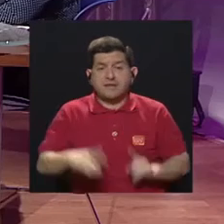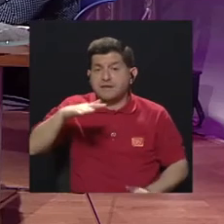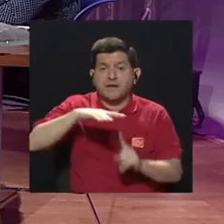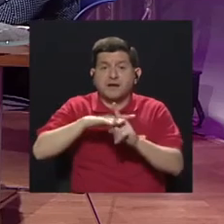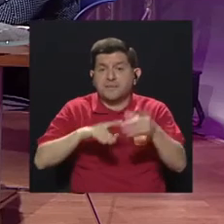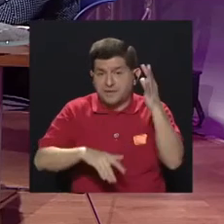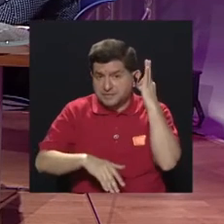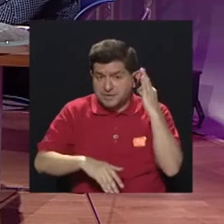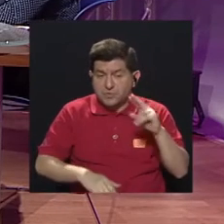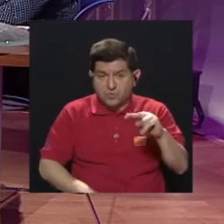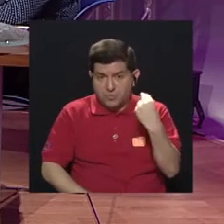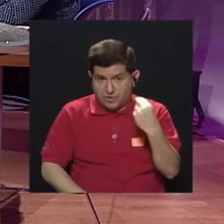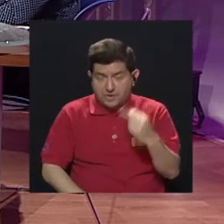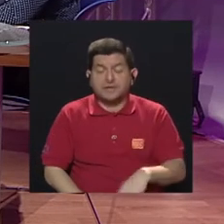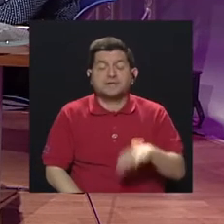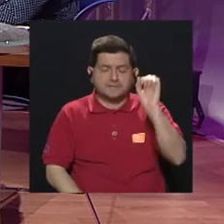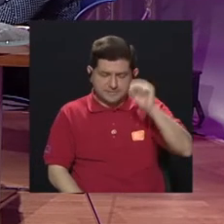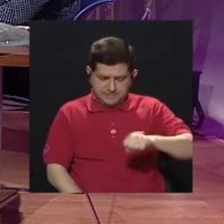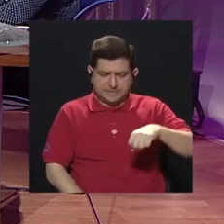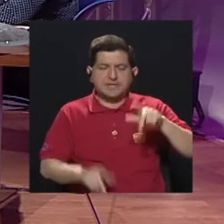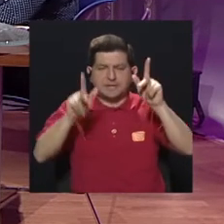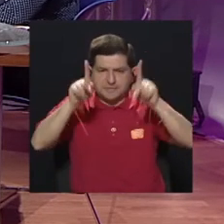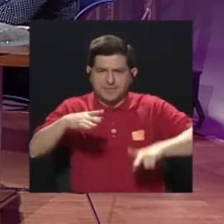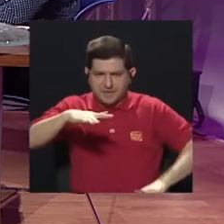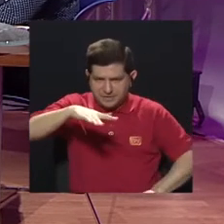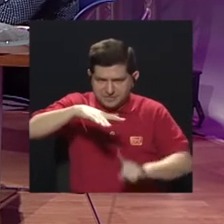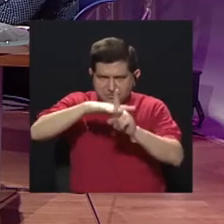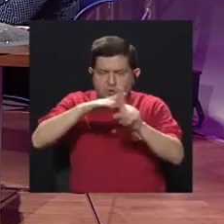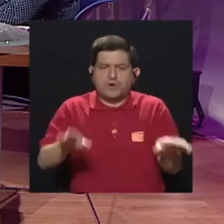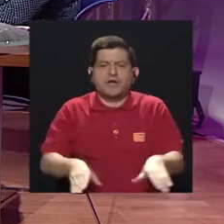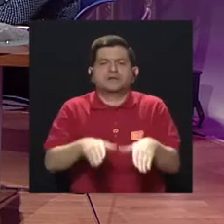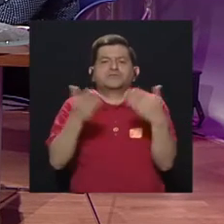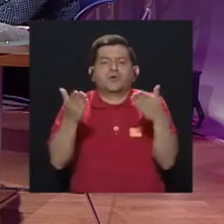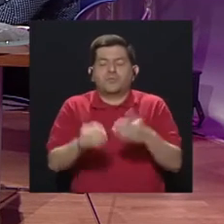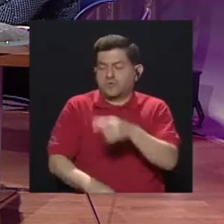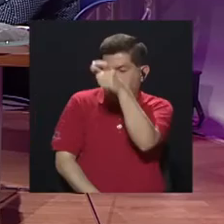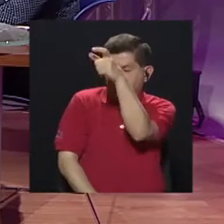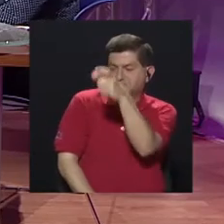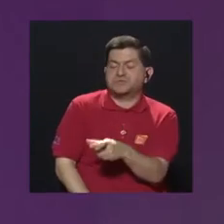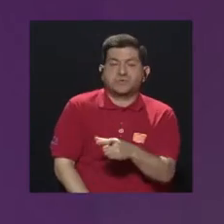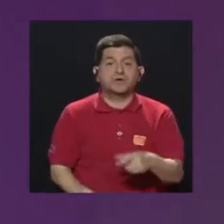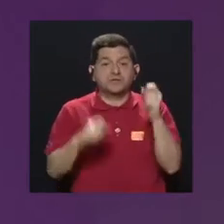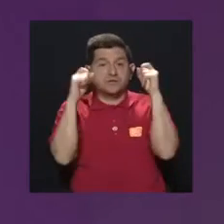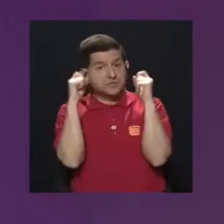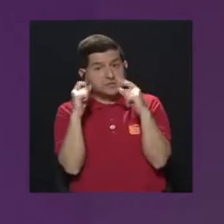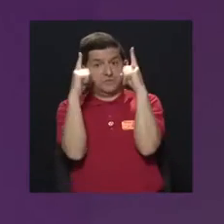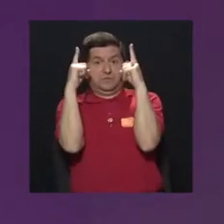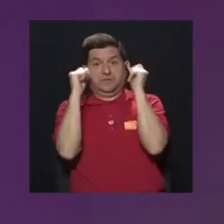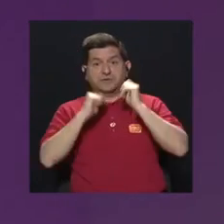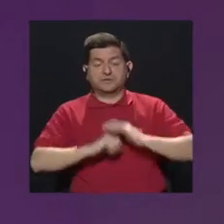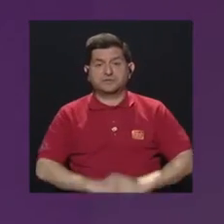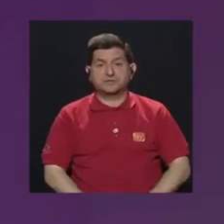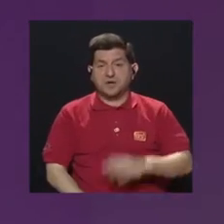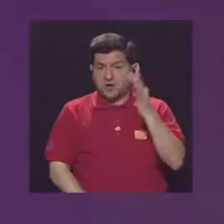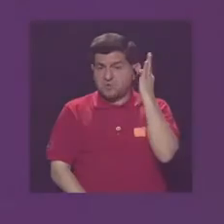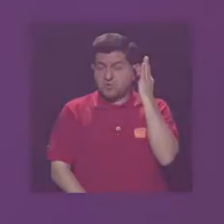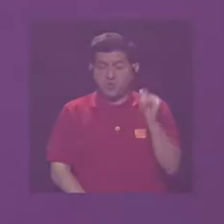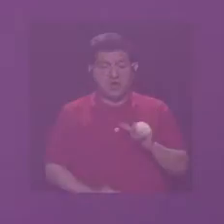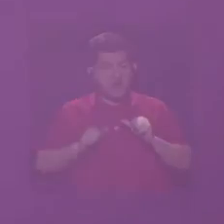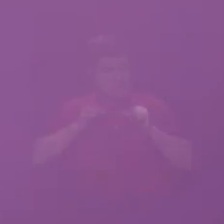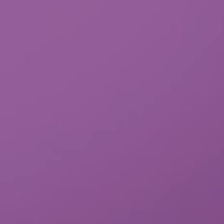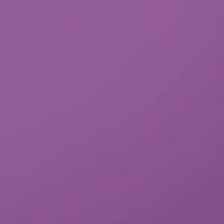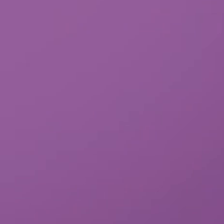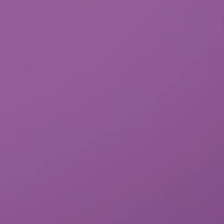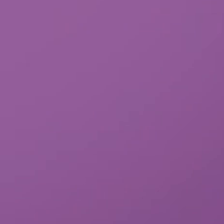y las personas que aparecían en esa nota como aparecían como sujeto que parte de las sorpresas pues fue esa verdad las mujeres siguen apareciendo